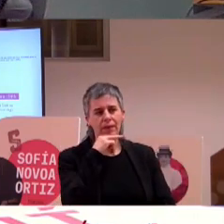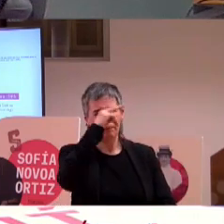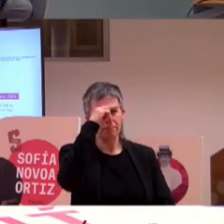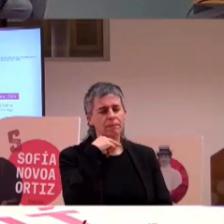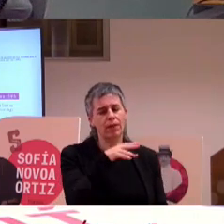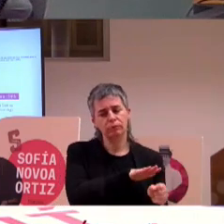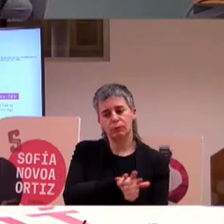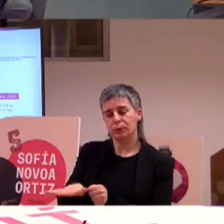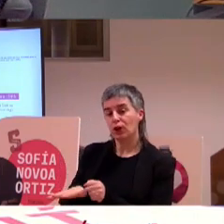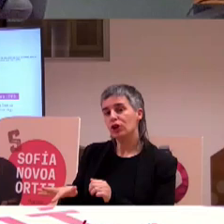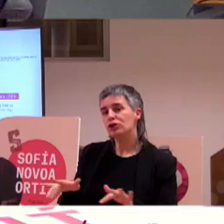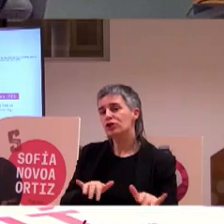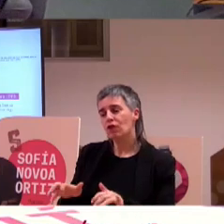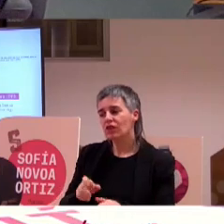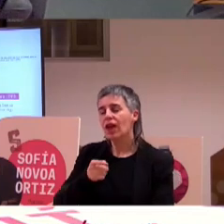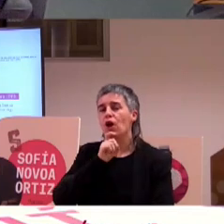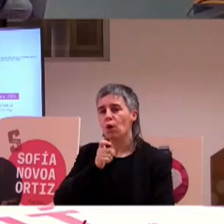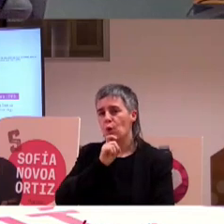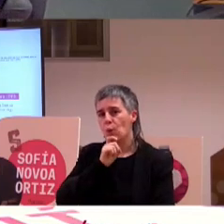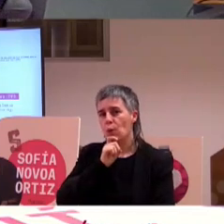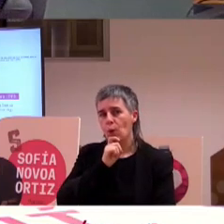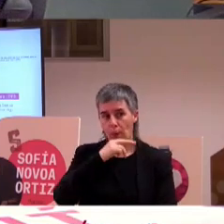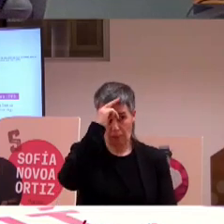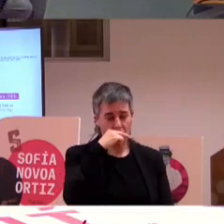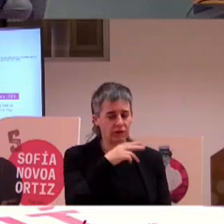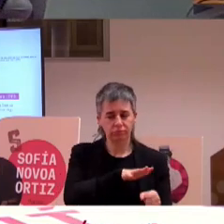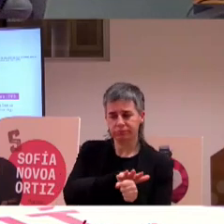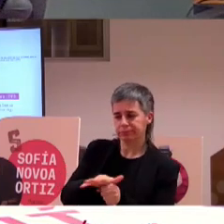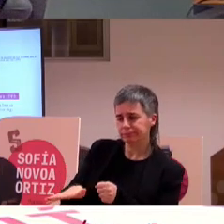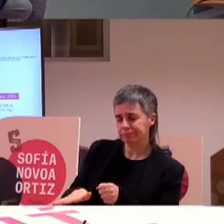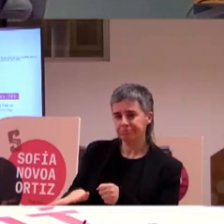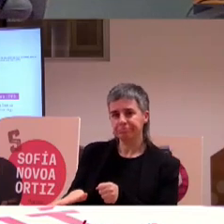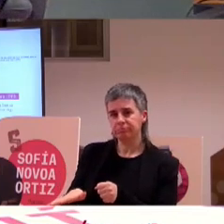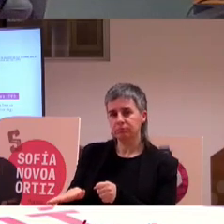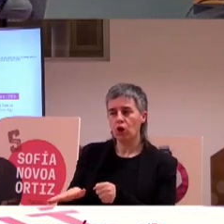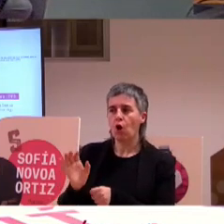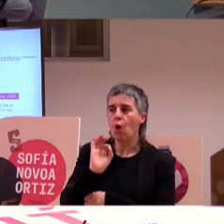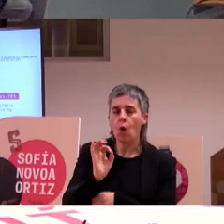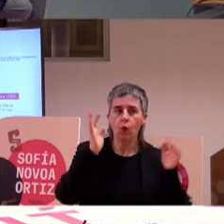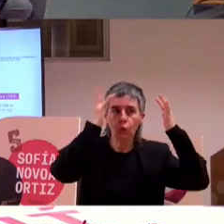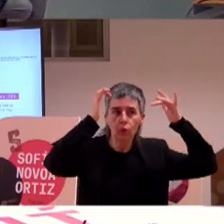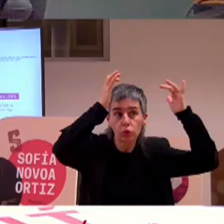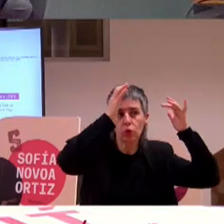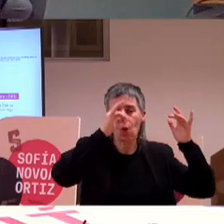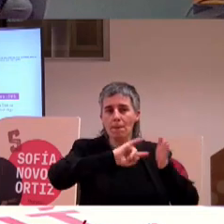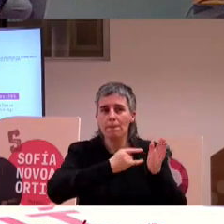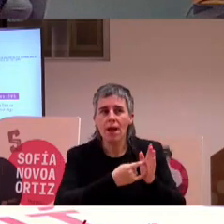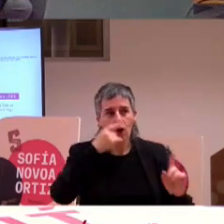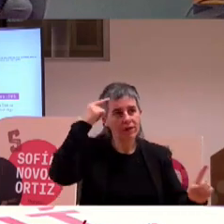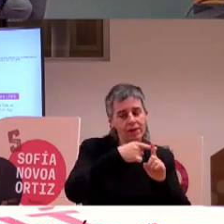a Sofía esa figura paterna e, bueno, pues esas aspiracións ou eses plans que el tiña para a súa